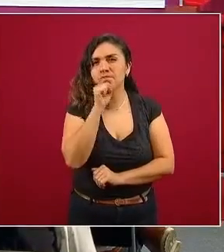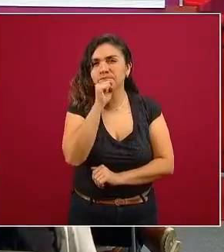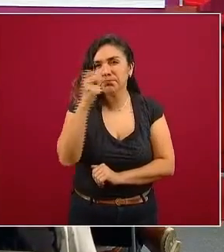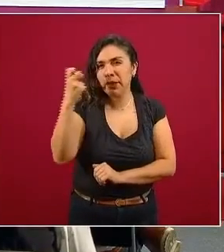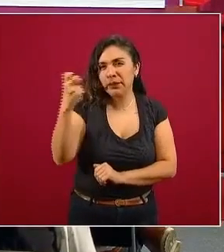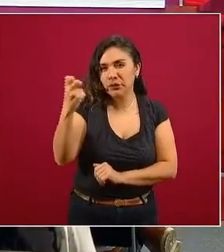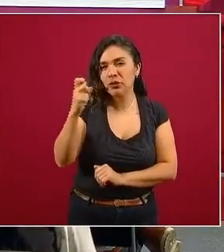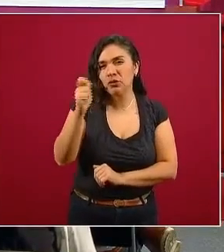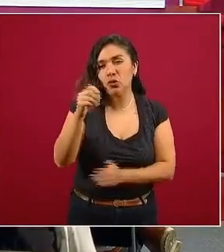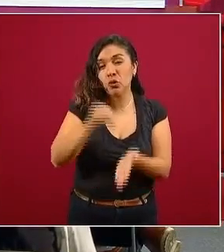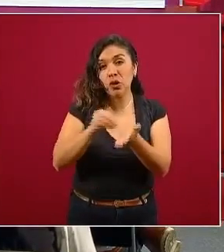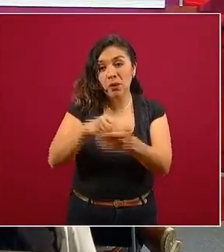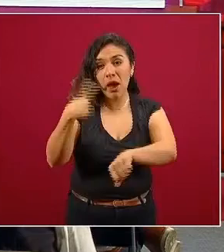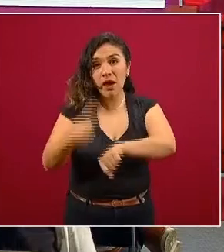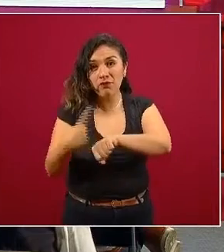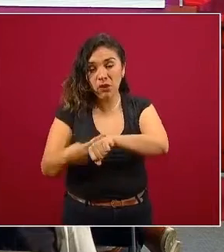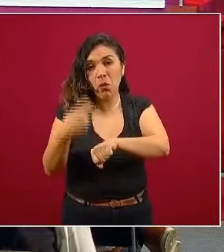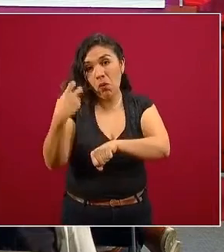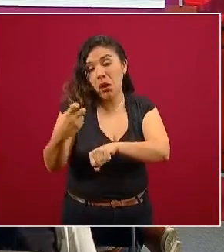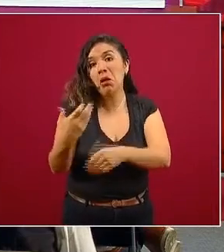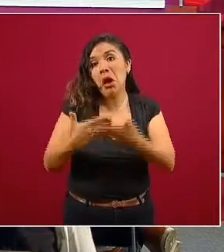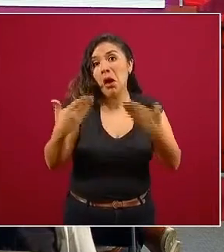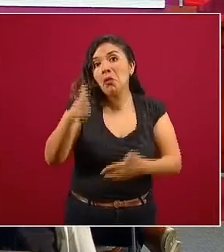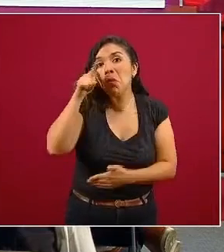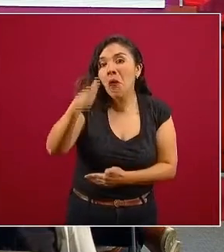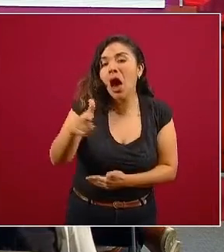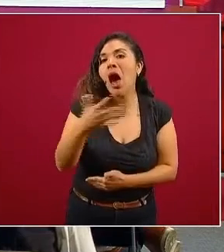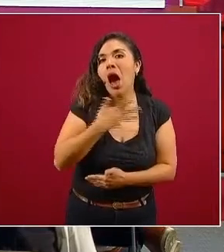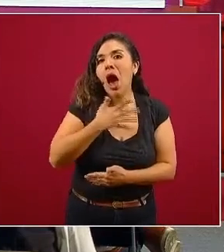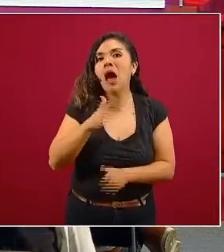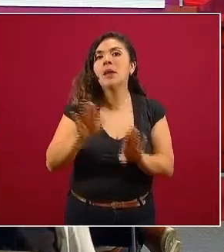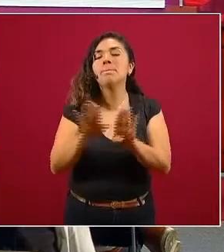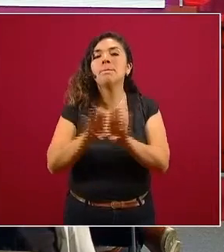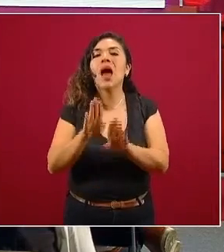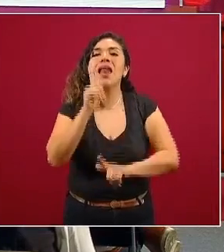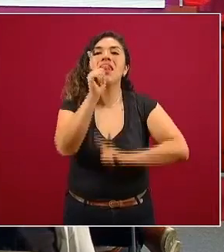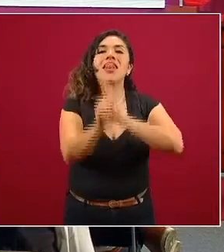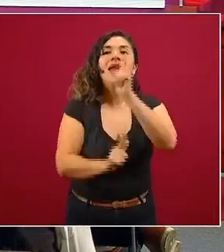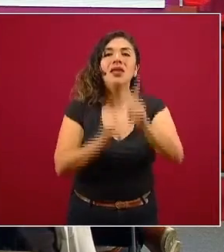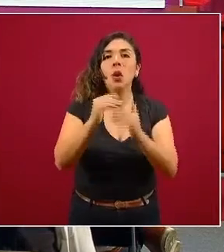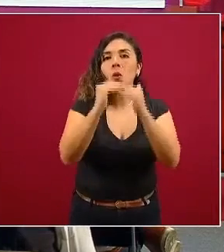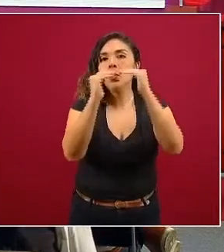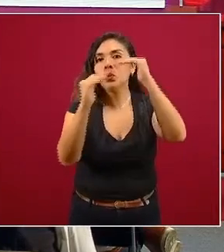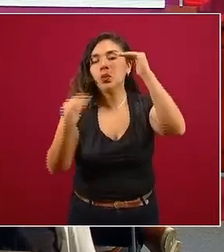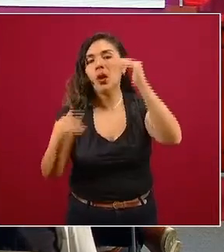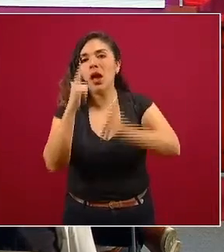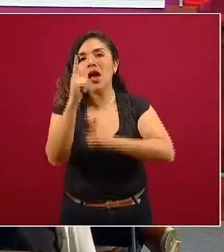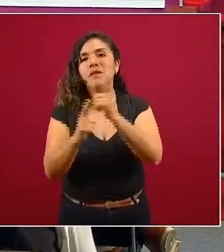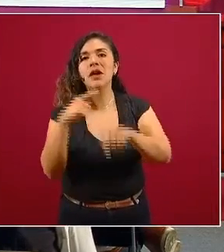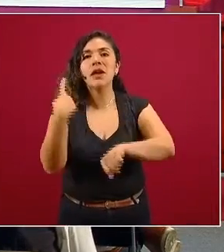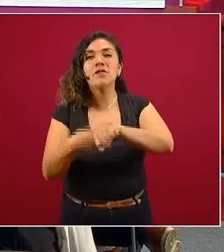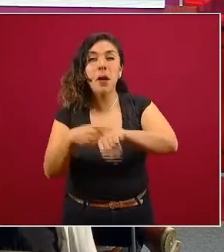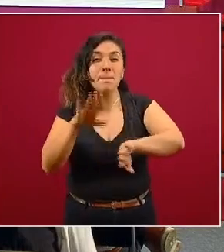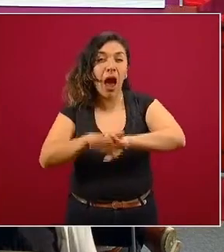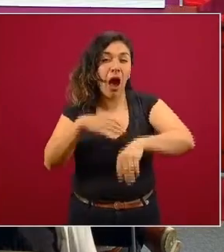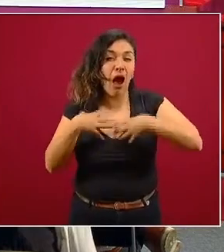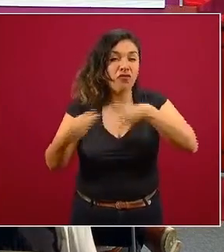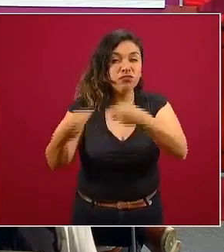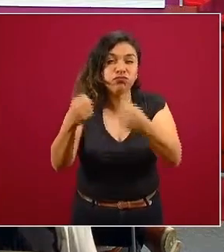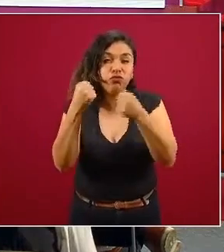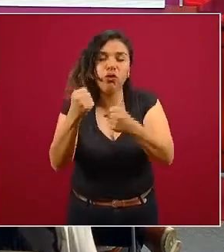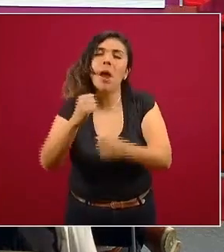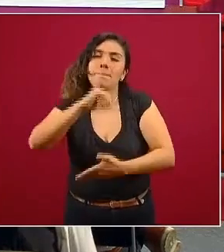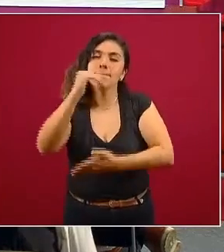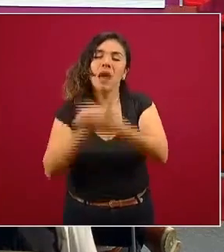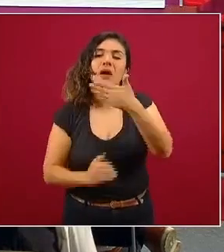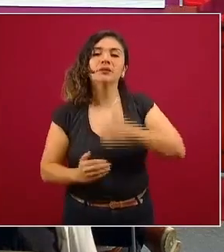indicador de la epidemia activa, lo cual también evidencia la desaceleración que ha tenido la epidemia en las últimas semanas.